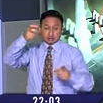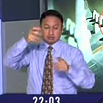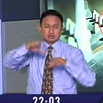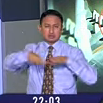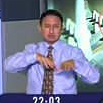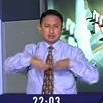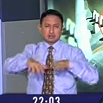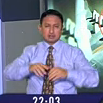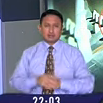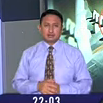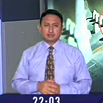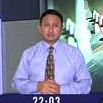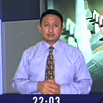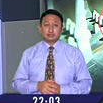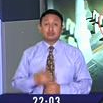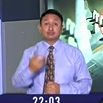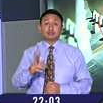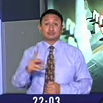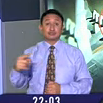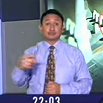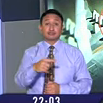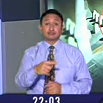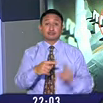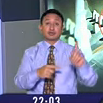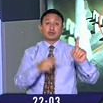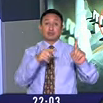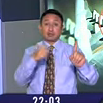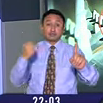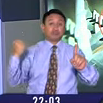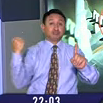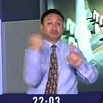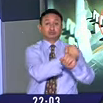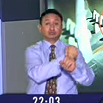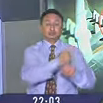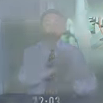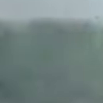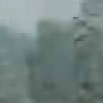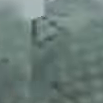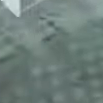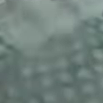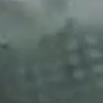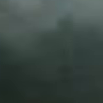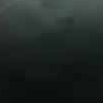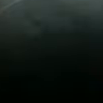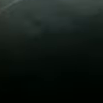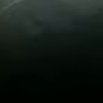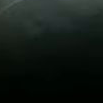los antisociales, incluso golpearon a una de sus víctimas.